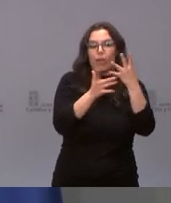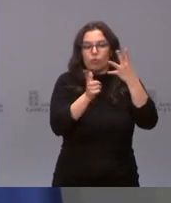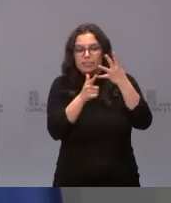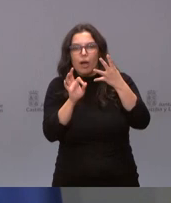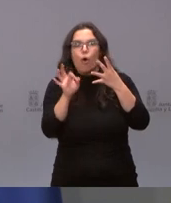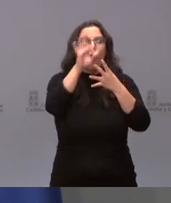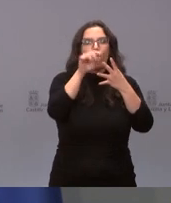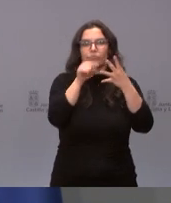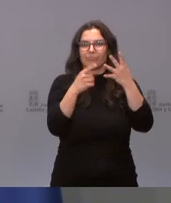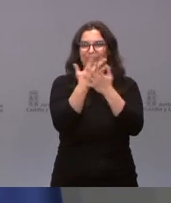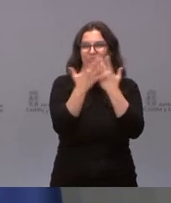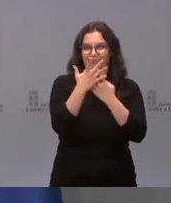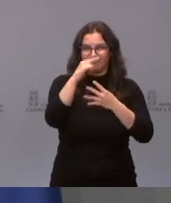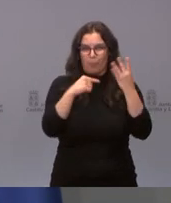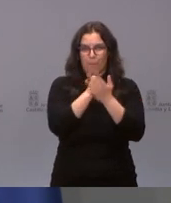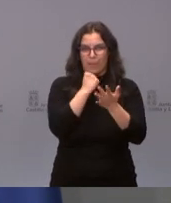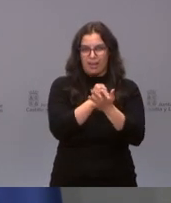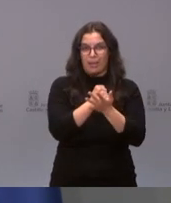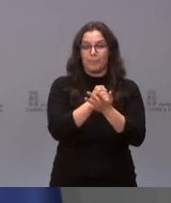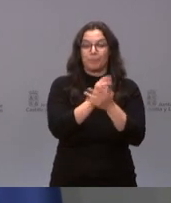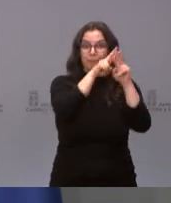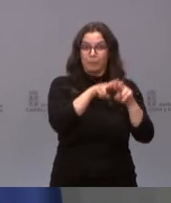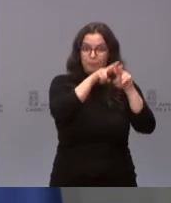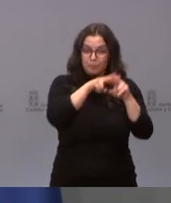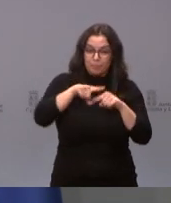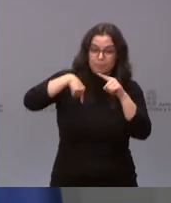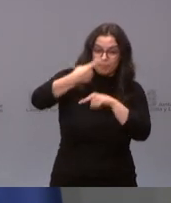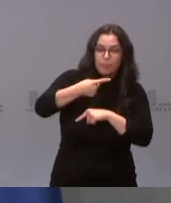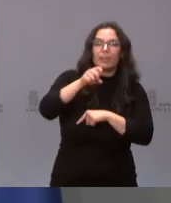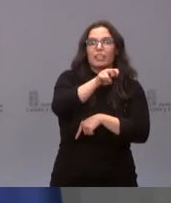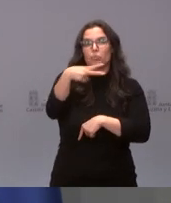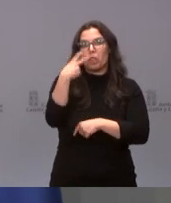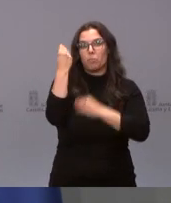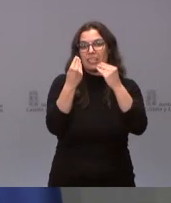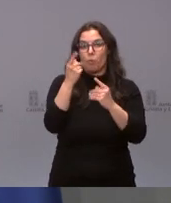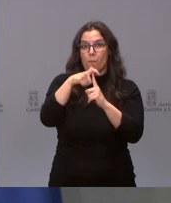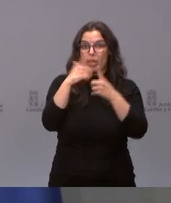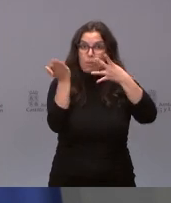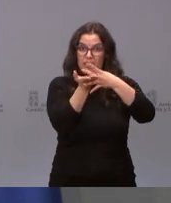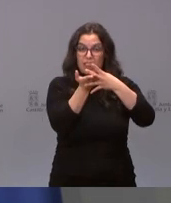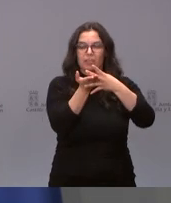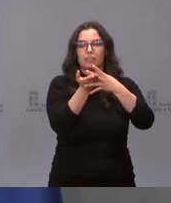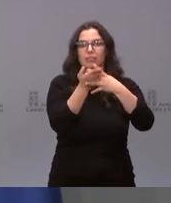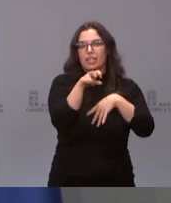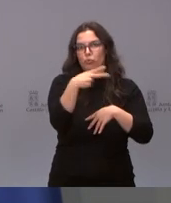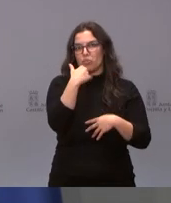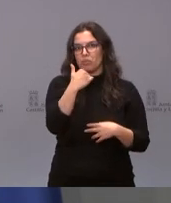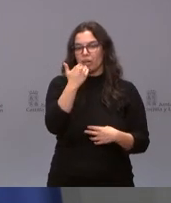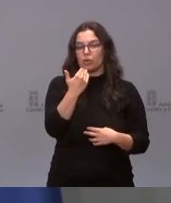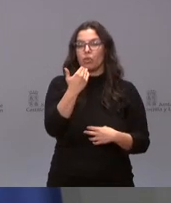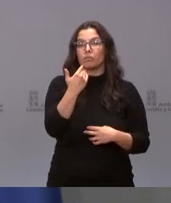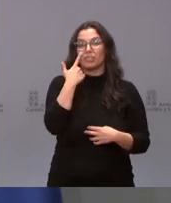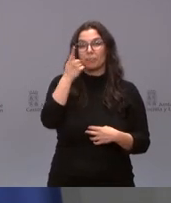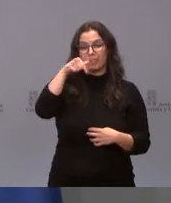vacunas los resultados de este estudio esperamos tengamos a mitad de mayo y a la espera de lo que se pueda decidir este